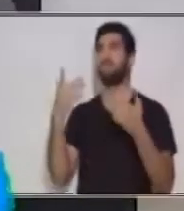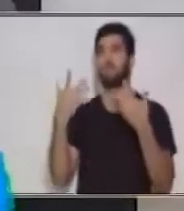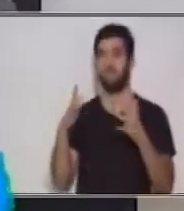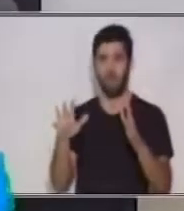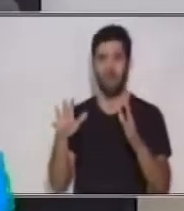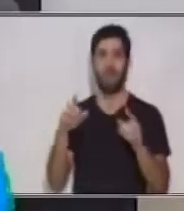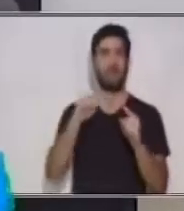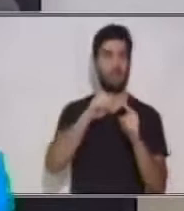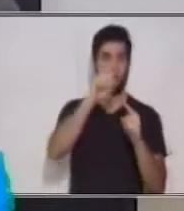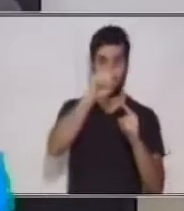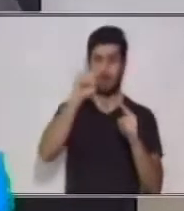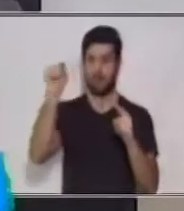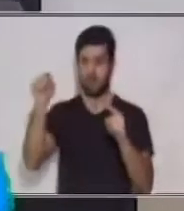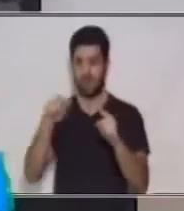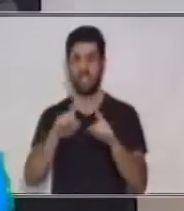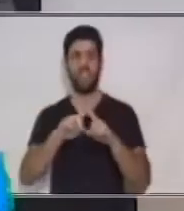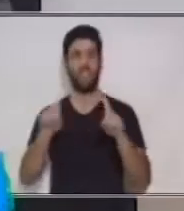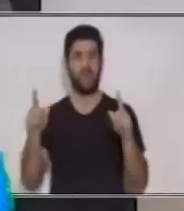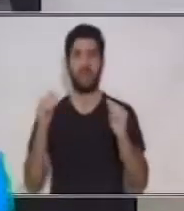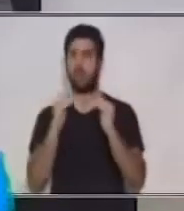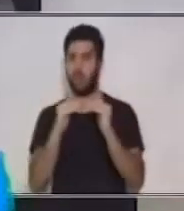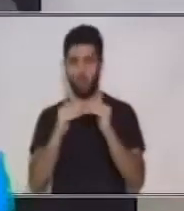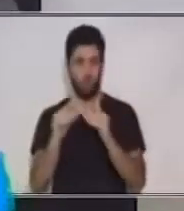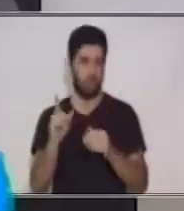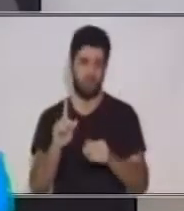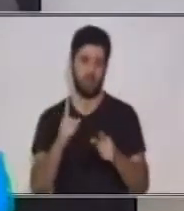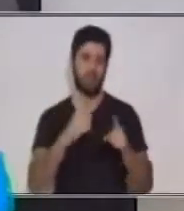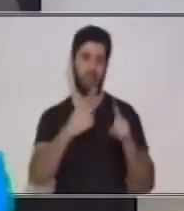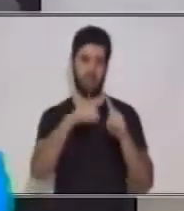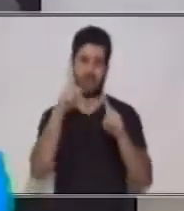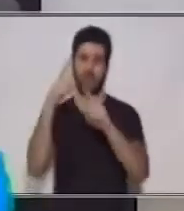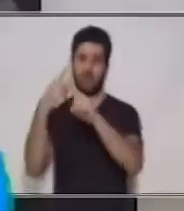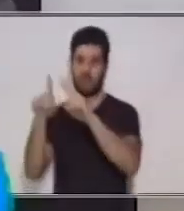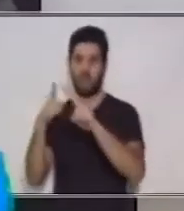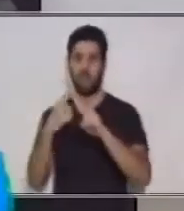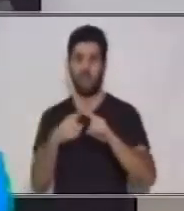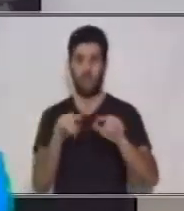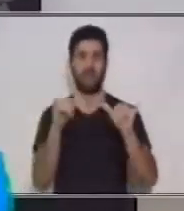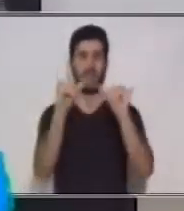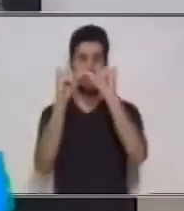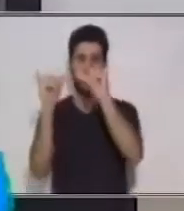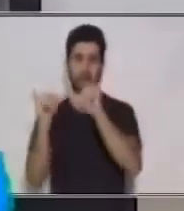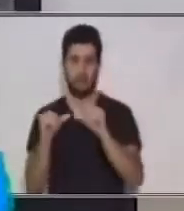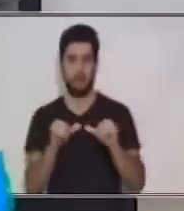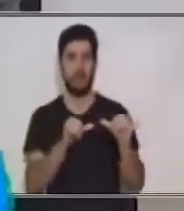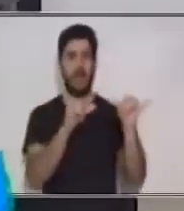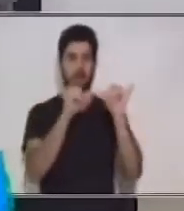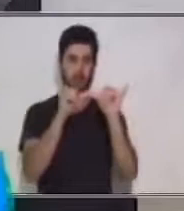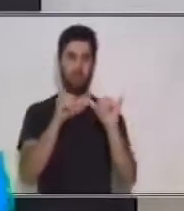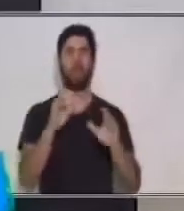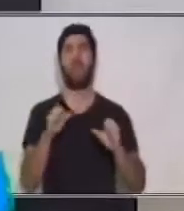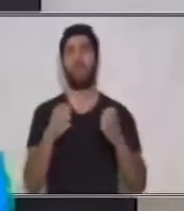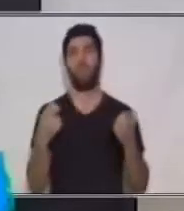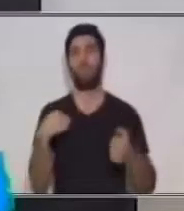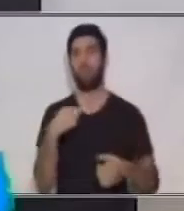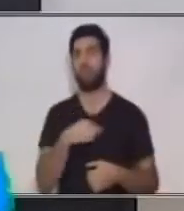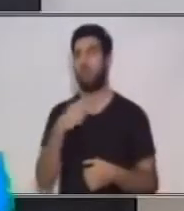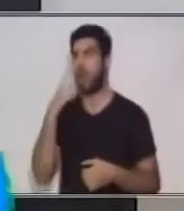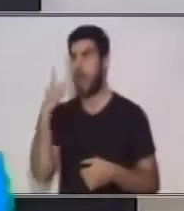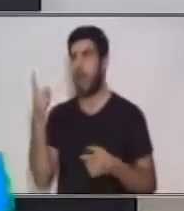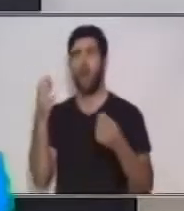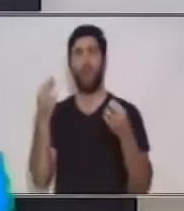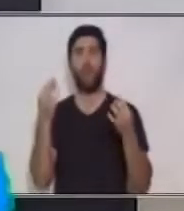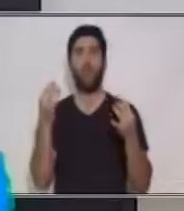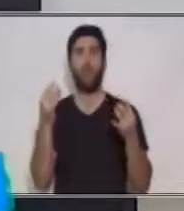los lados van a ser diferentes. Cada uno de los lados va a tener una diferente medida, ¿de acuerdo? Entonces, hacemos la cuenta, colocamos el